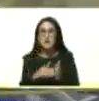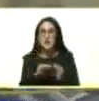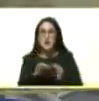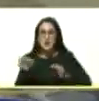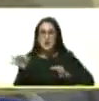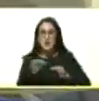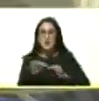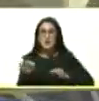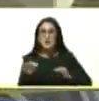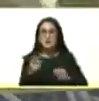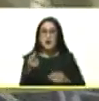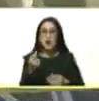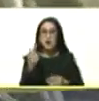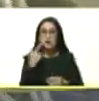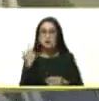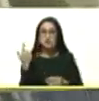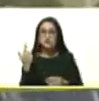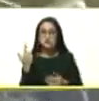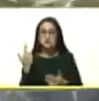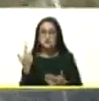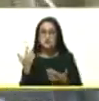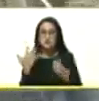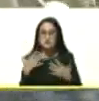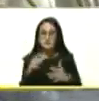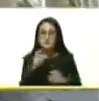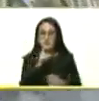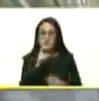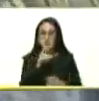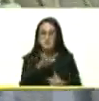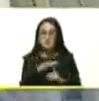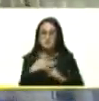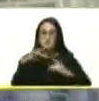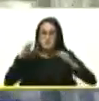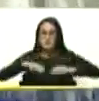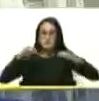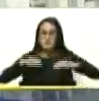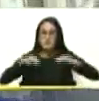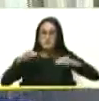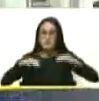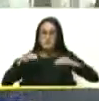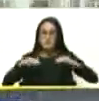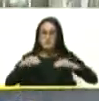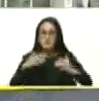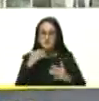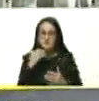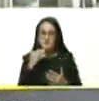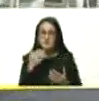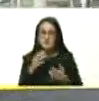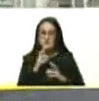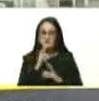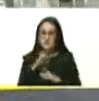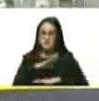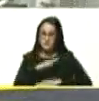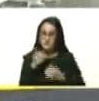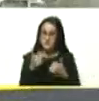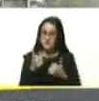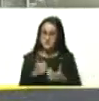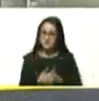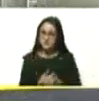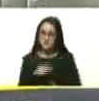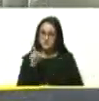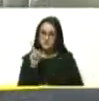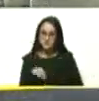este ciclo. Un ciclo que, a pesar de las complejidades de las lluvias, bueno, ya va teniendo unos rendimientos satisfactorios. Y